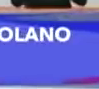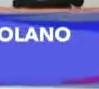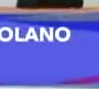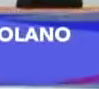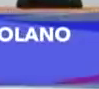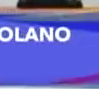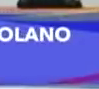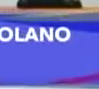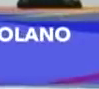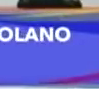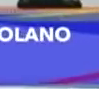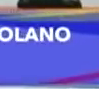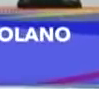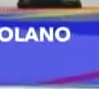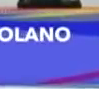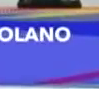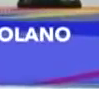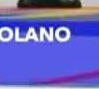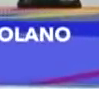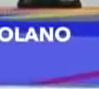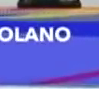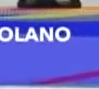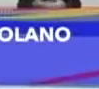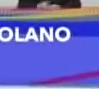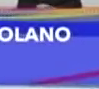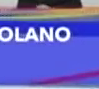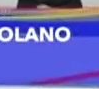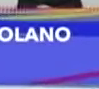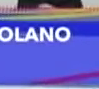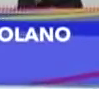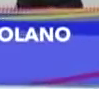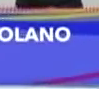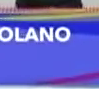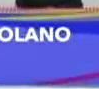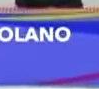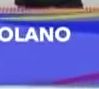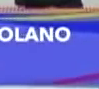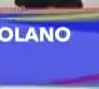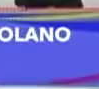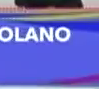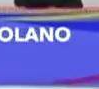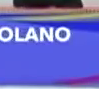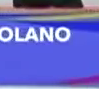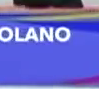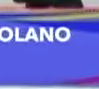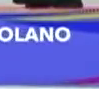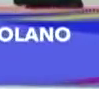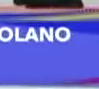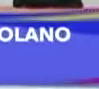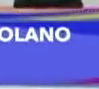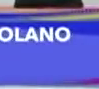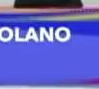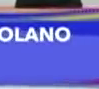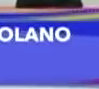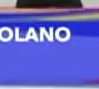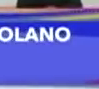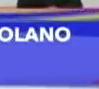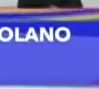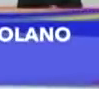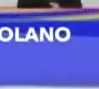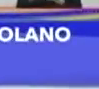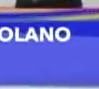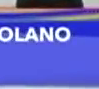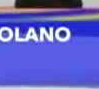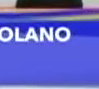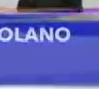uno se pone sentimental porque el legado de Chávez es algo